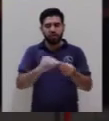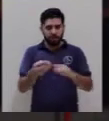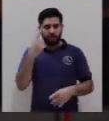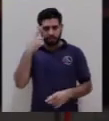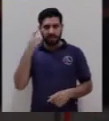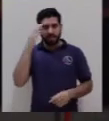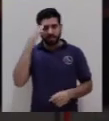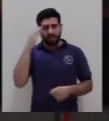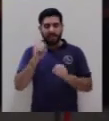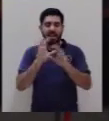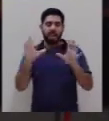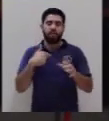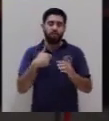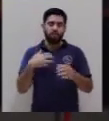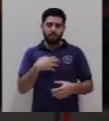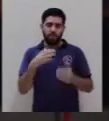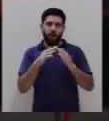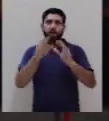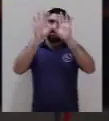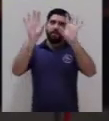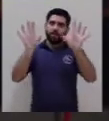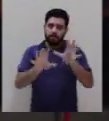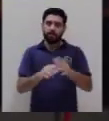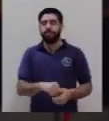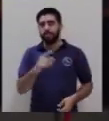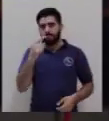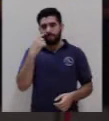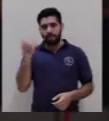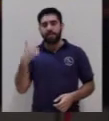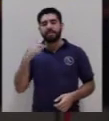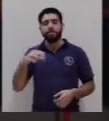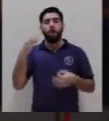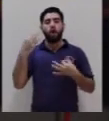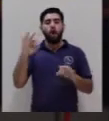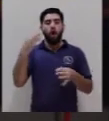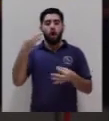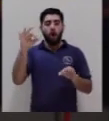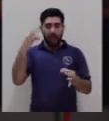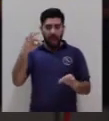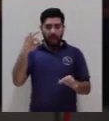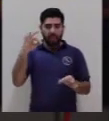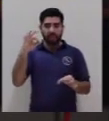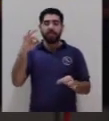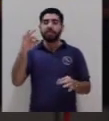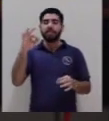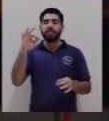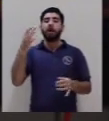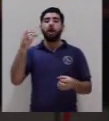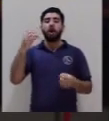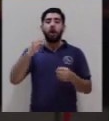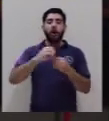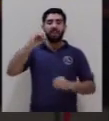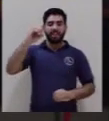hacer este organizador gráfico, solo necesitamos una hoja de tamaño oficio o del tamaño que usted quiera hacer